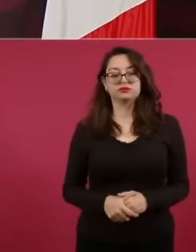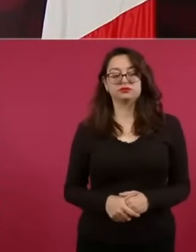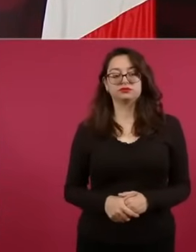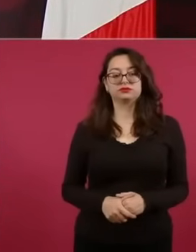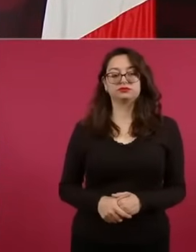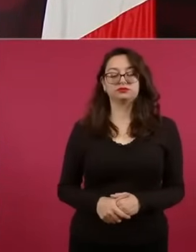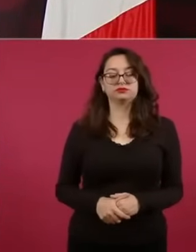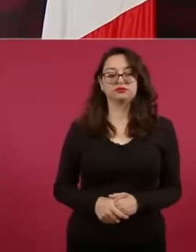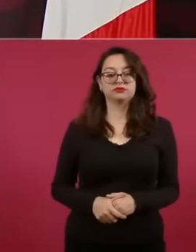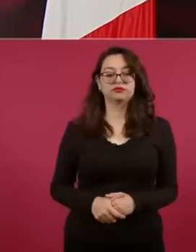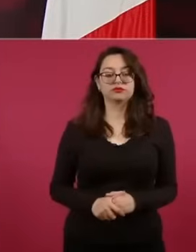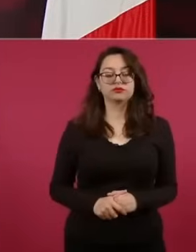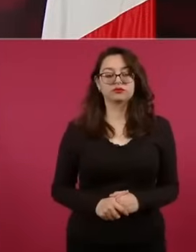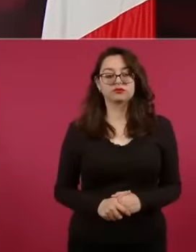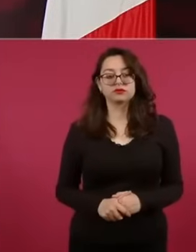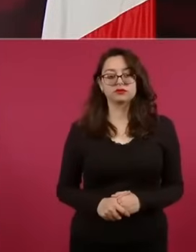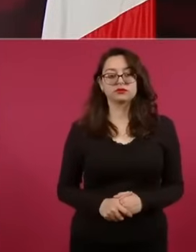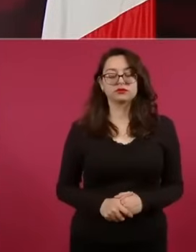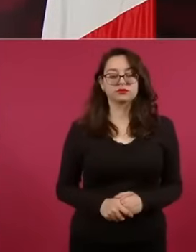de nuevo.